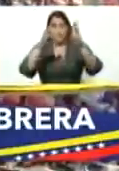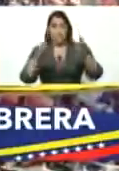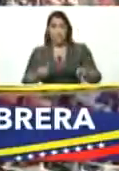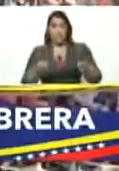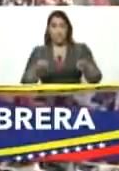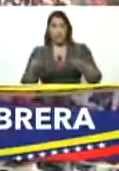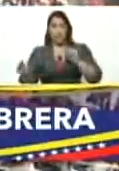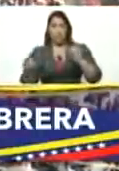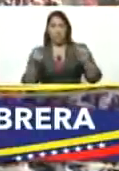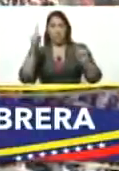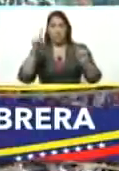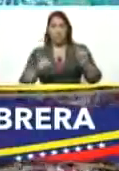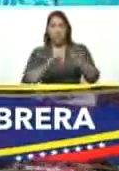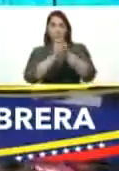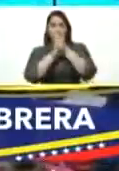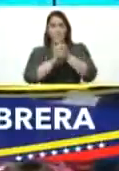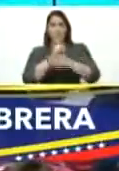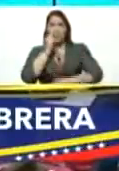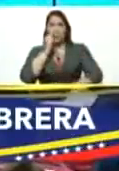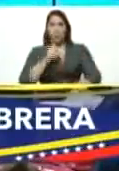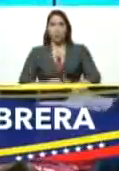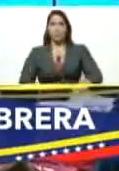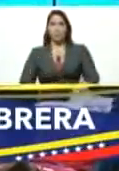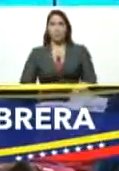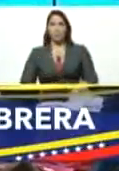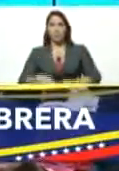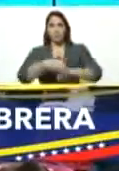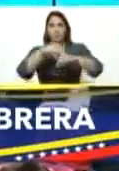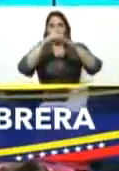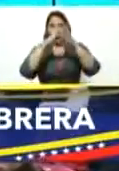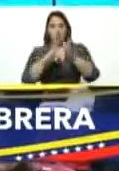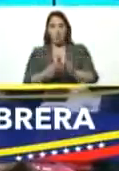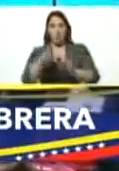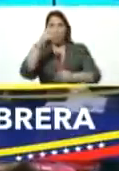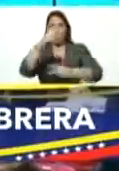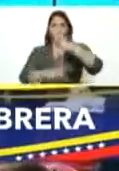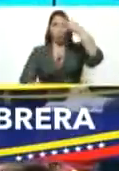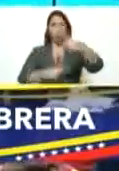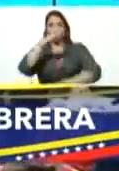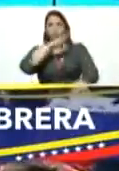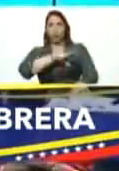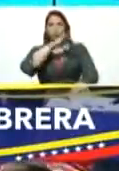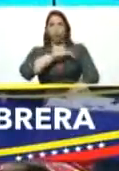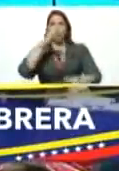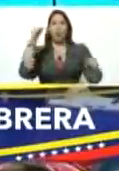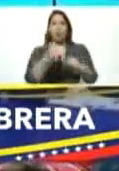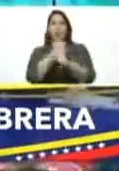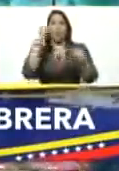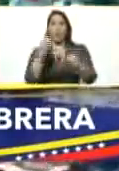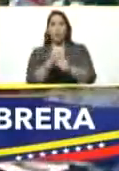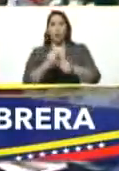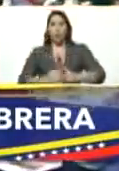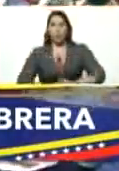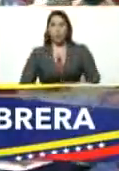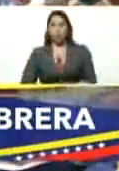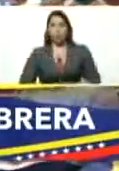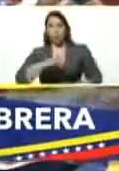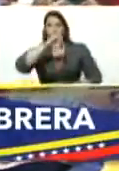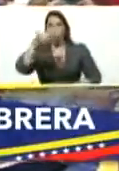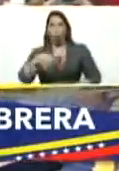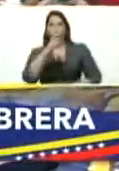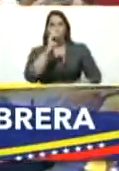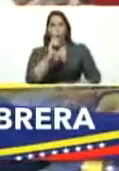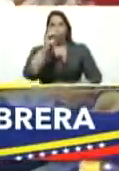está también el compañero ministro del proceso social del trabajo conoce ramón